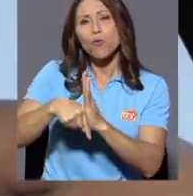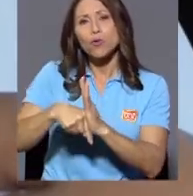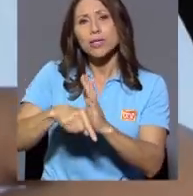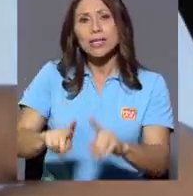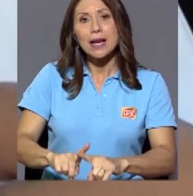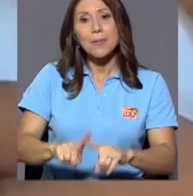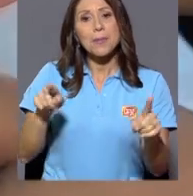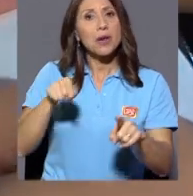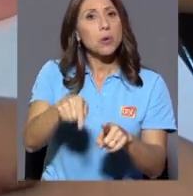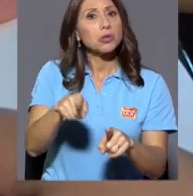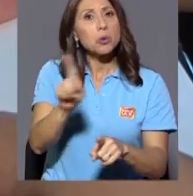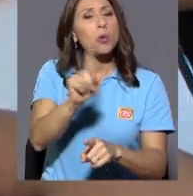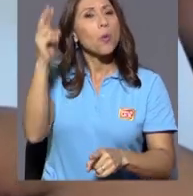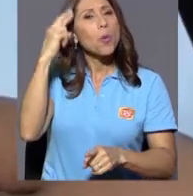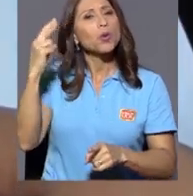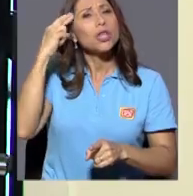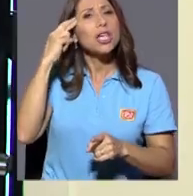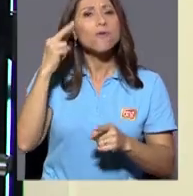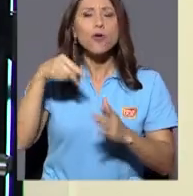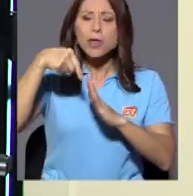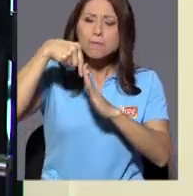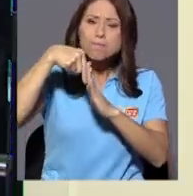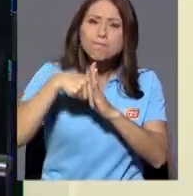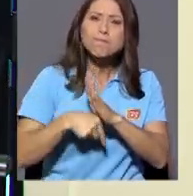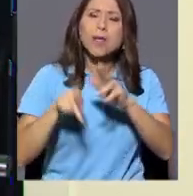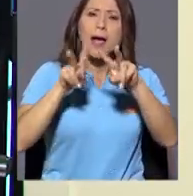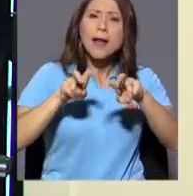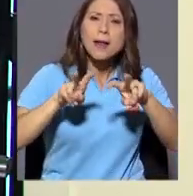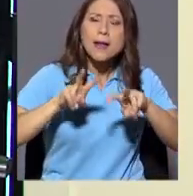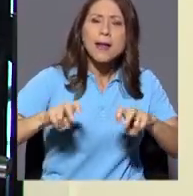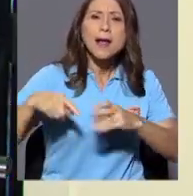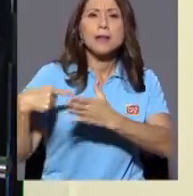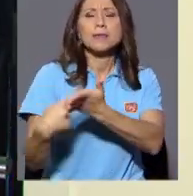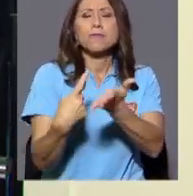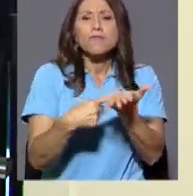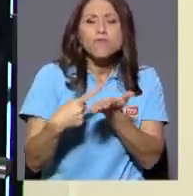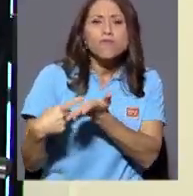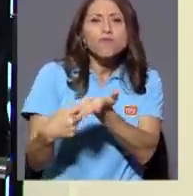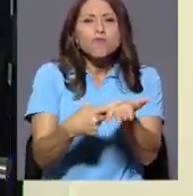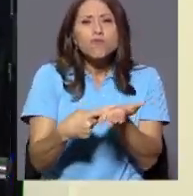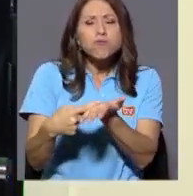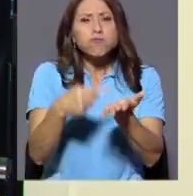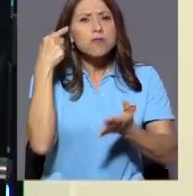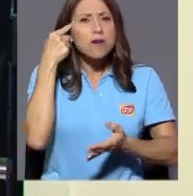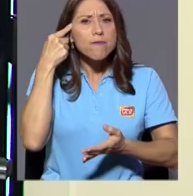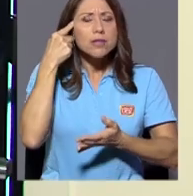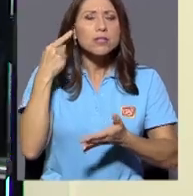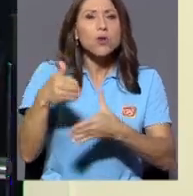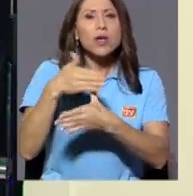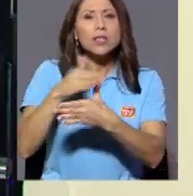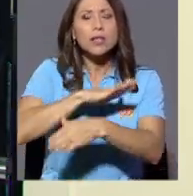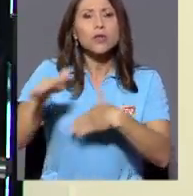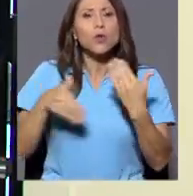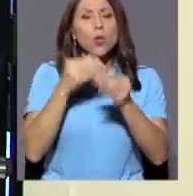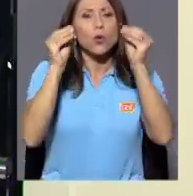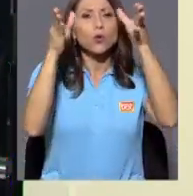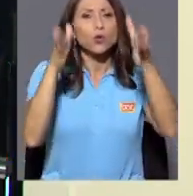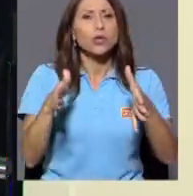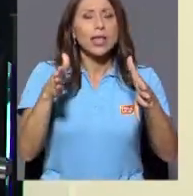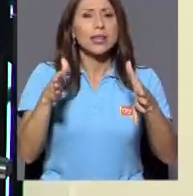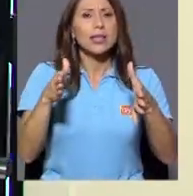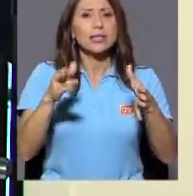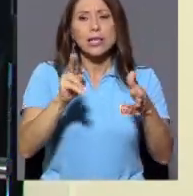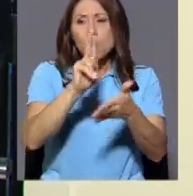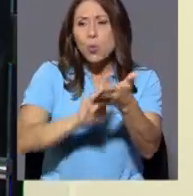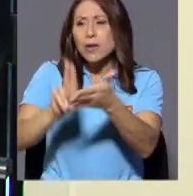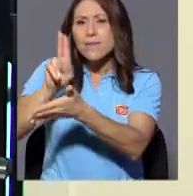profundizar pero no era motivo de análisis de reflexión de discusión en nuestras universidades entre todos los docentes en el